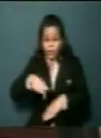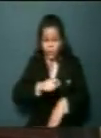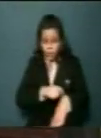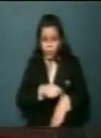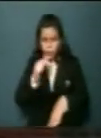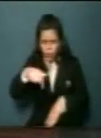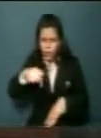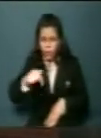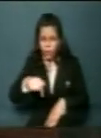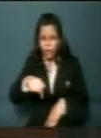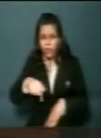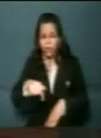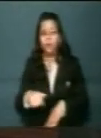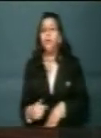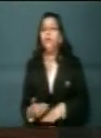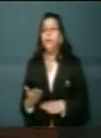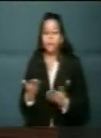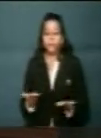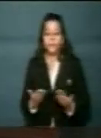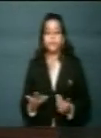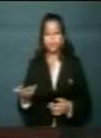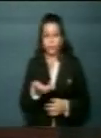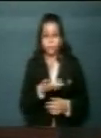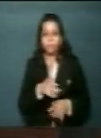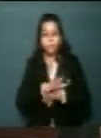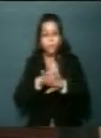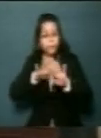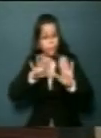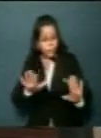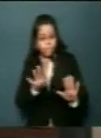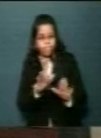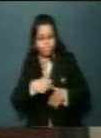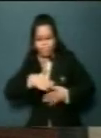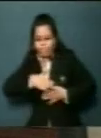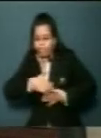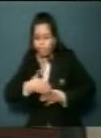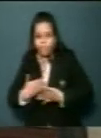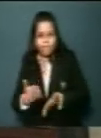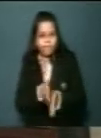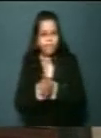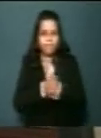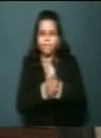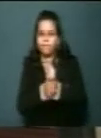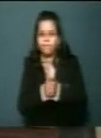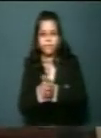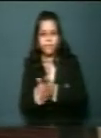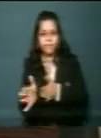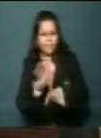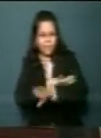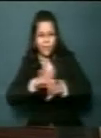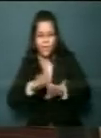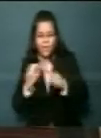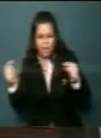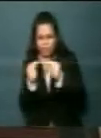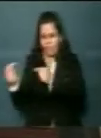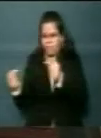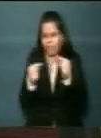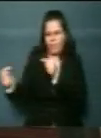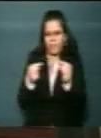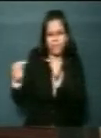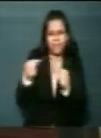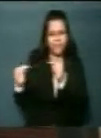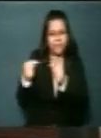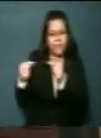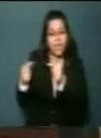geográfico, las partes que se habían entregado con pasión a la búsqueda del aniquilamiento del uno por el otro,